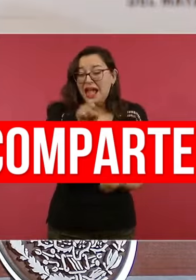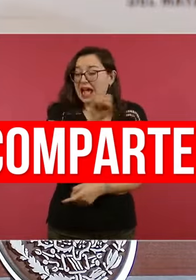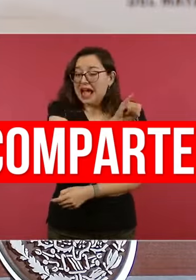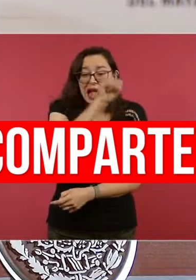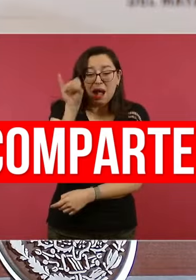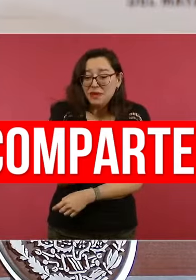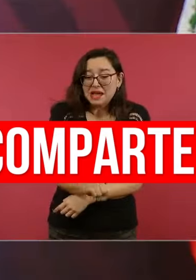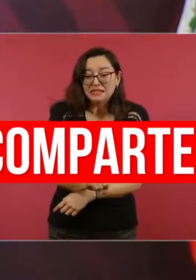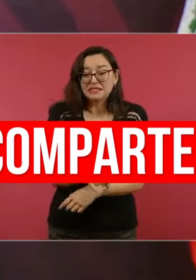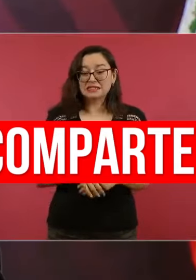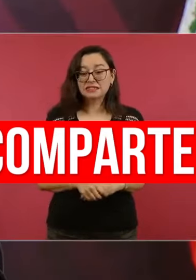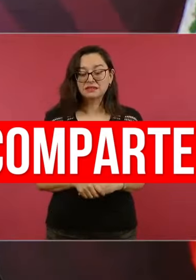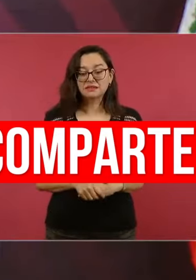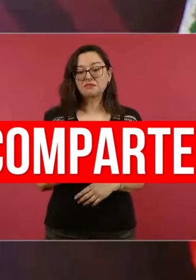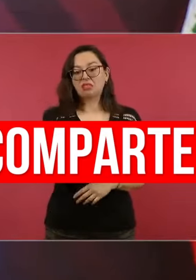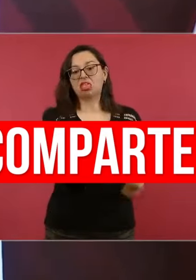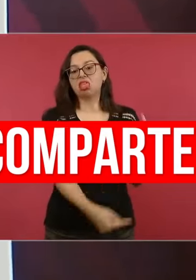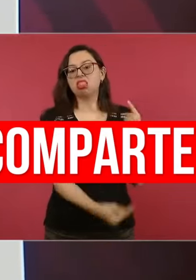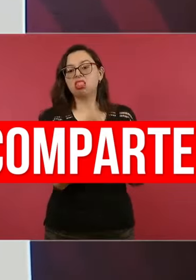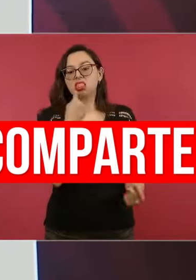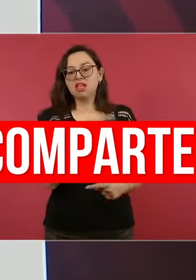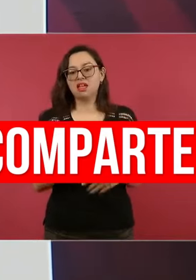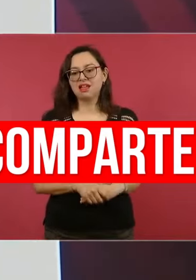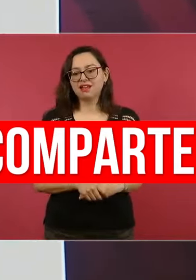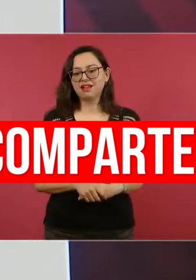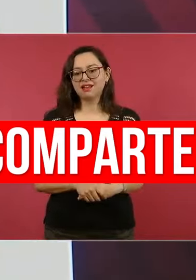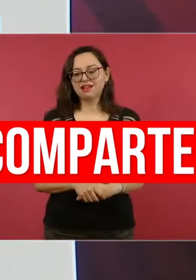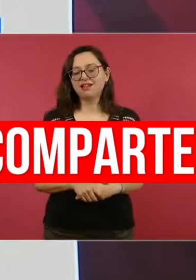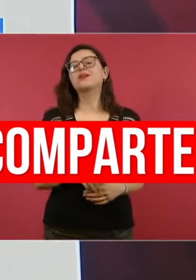¿Y qué creen que sacaron mis adversarios?